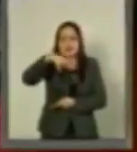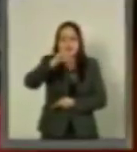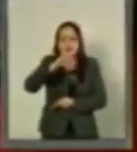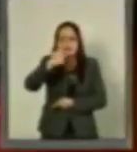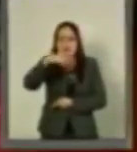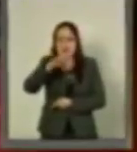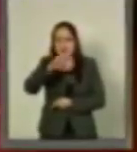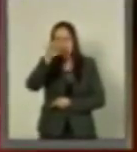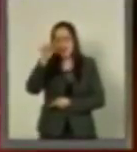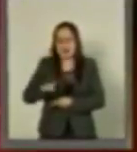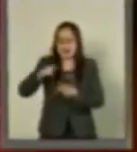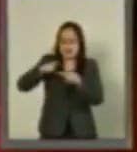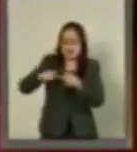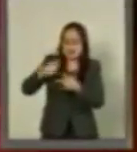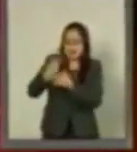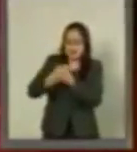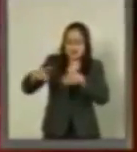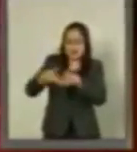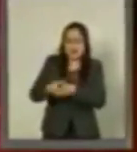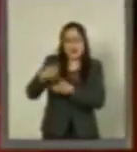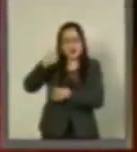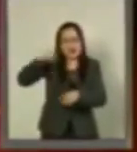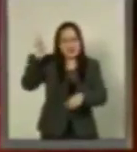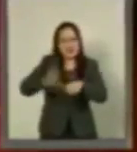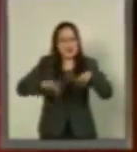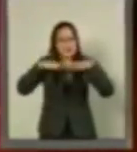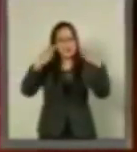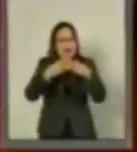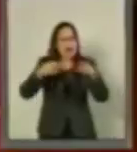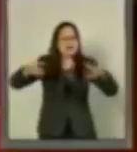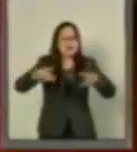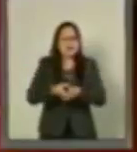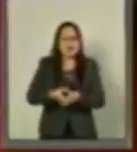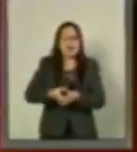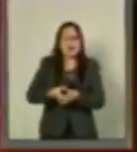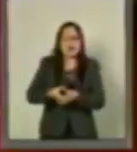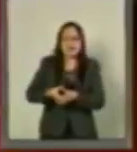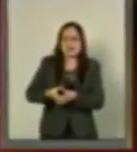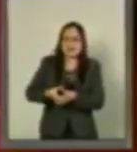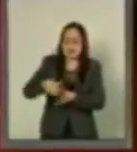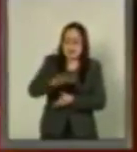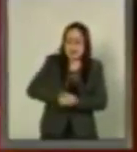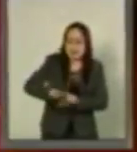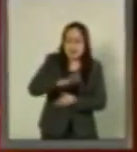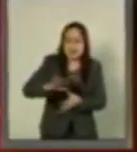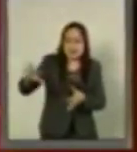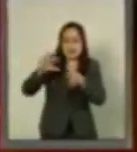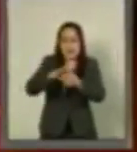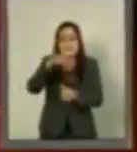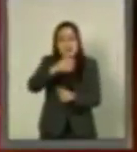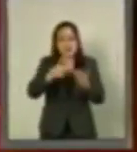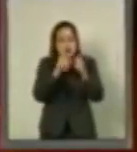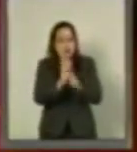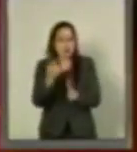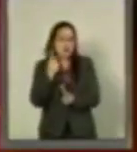bajo el argumento que para combatir la delincuencia la cuña tenía que ser del mismo palo.